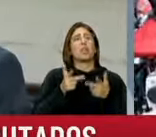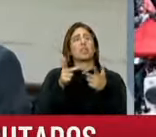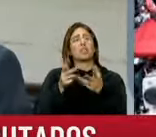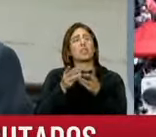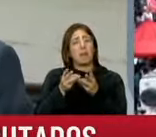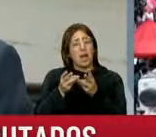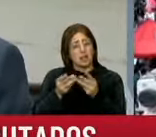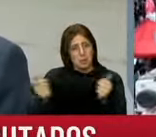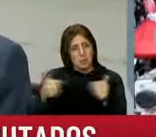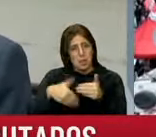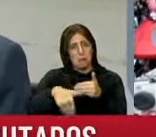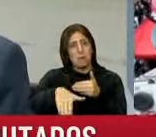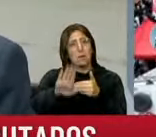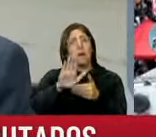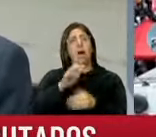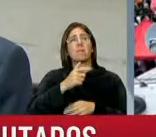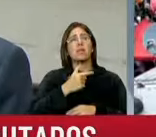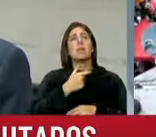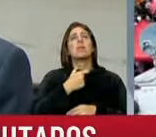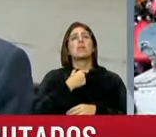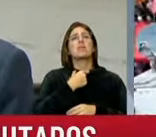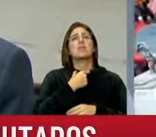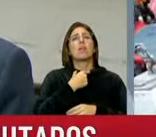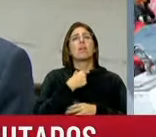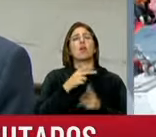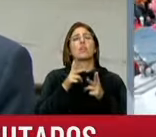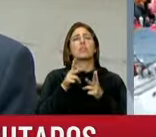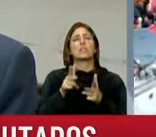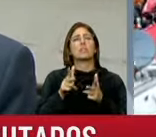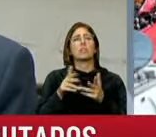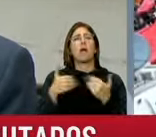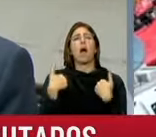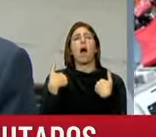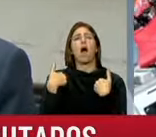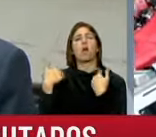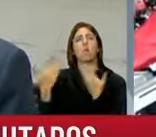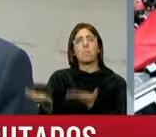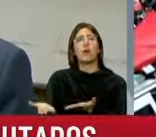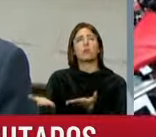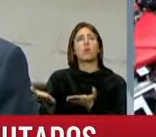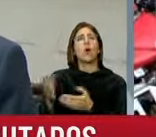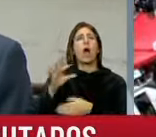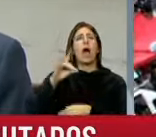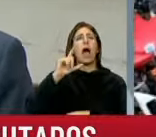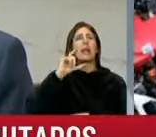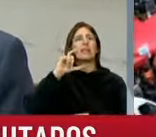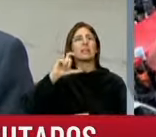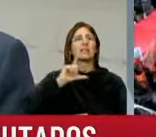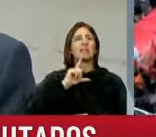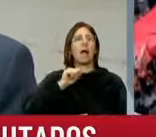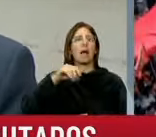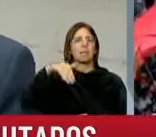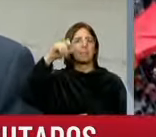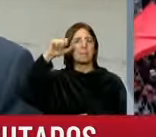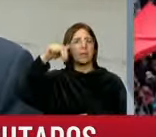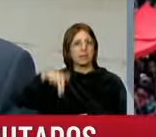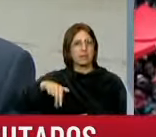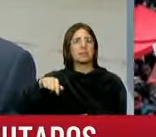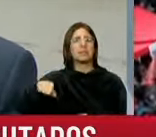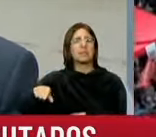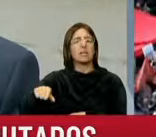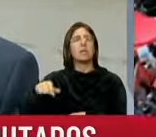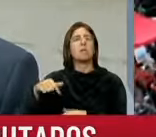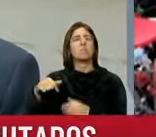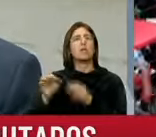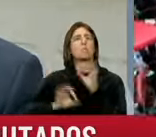forzar algún cuarto intermedio. Porque ellos, en Unión por la Patria, suponen que